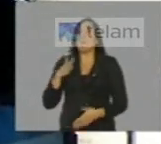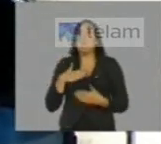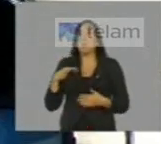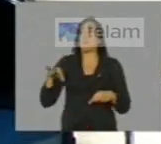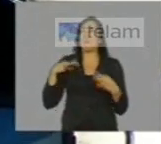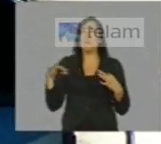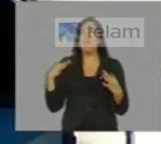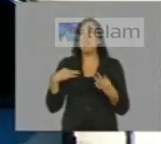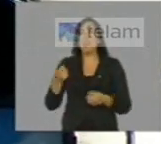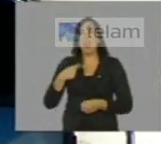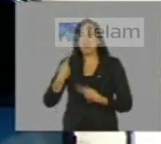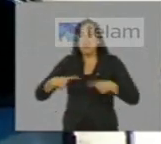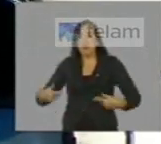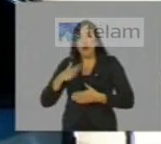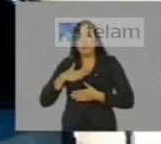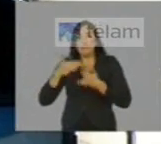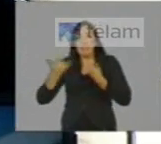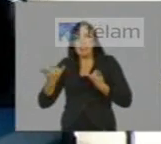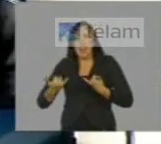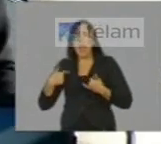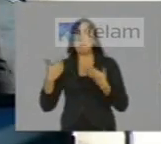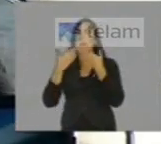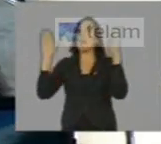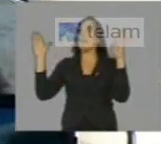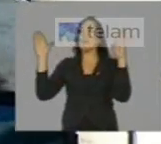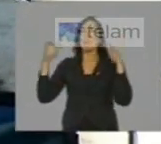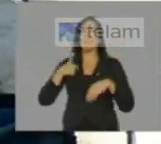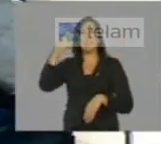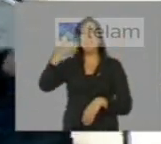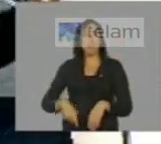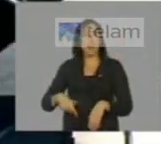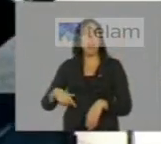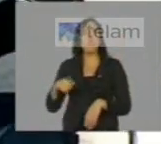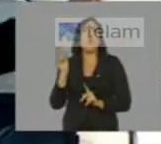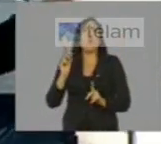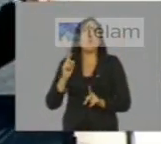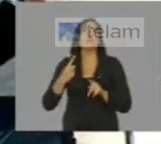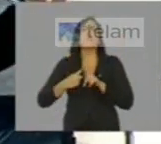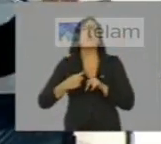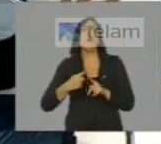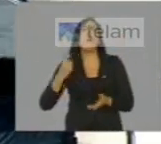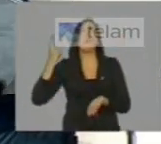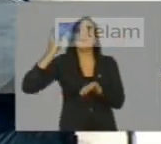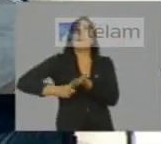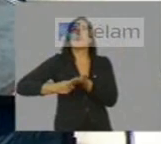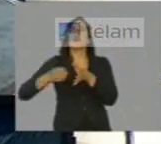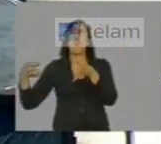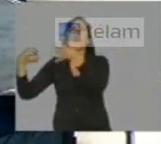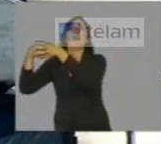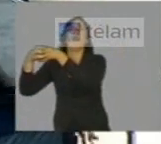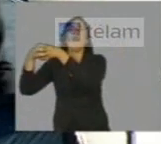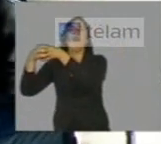patrimonio y su libertad no está sujeto al antojo mediático de las grandes